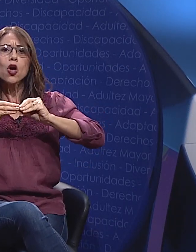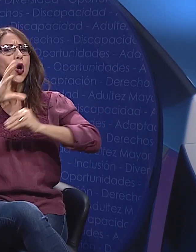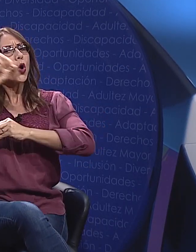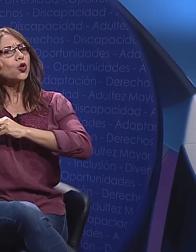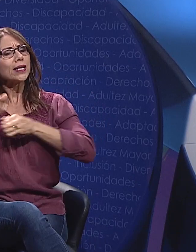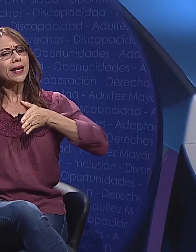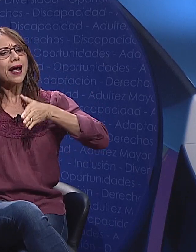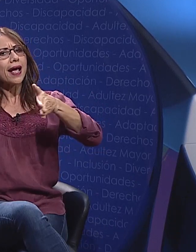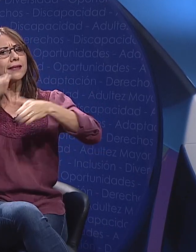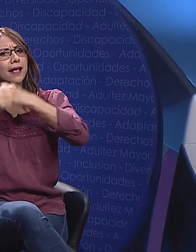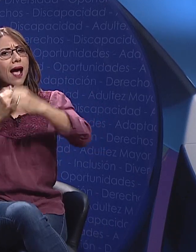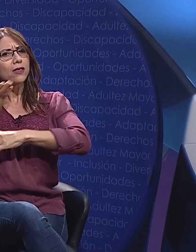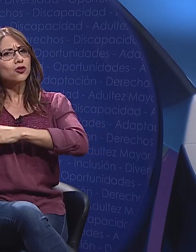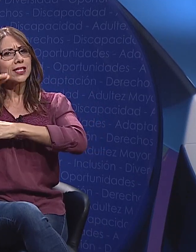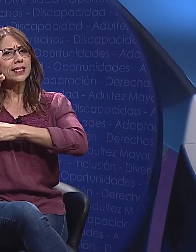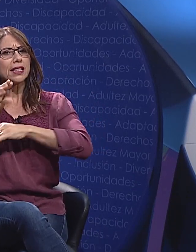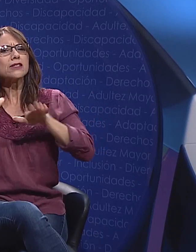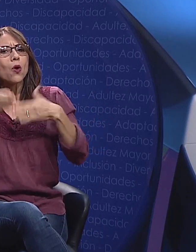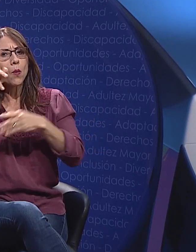en los 60s.